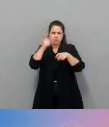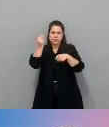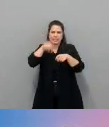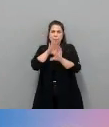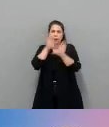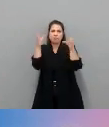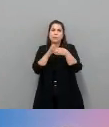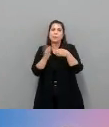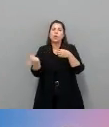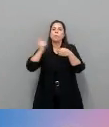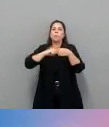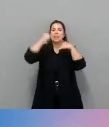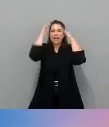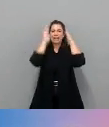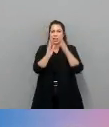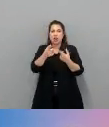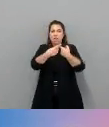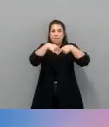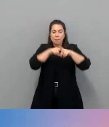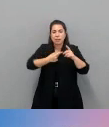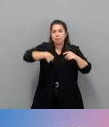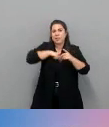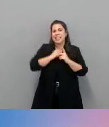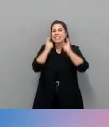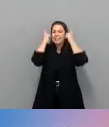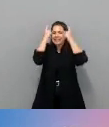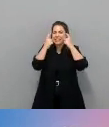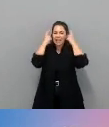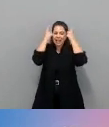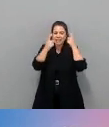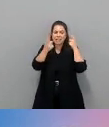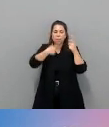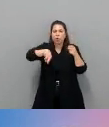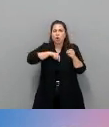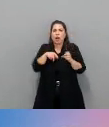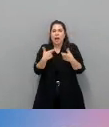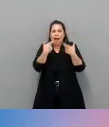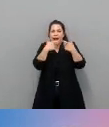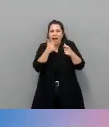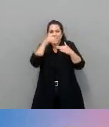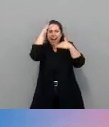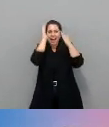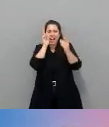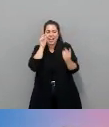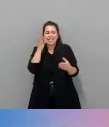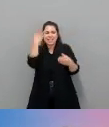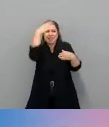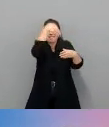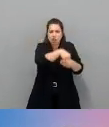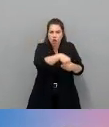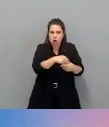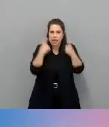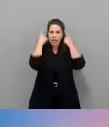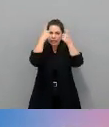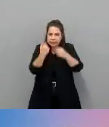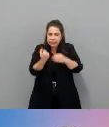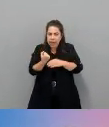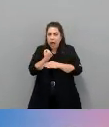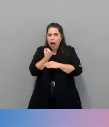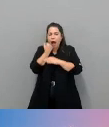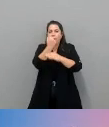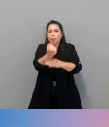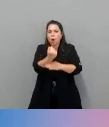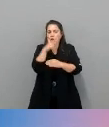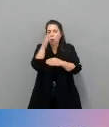a familias, y que intentamos desde nuestra área de intervención poder apoyaros y acompañaros